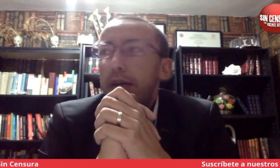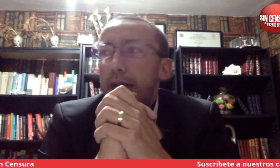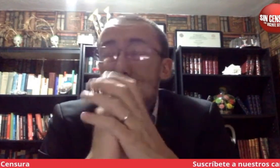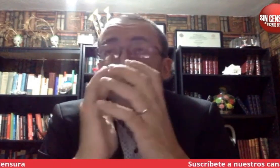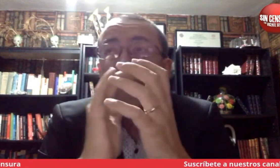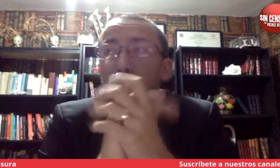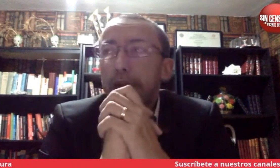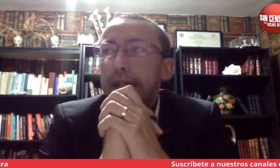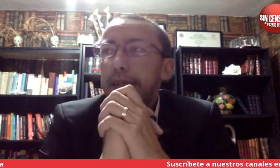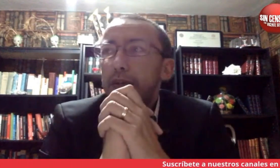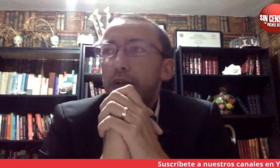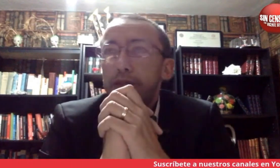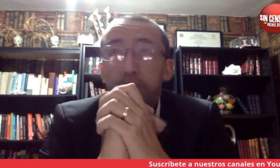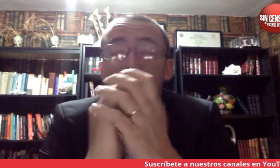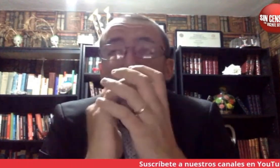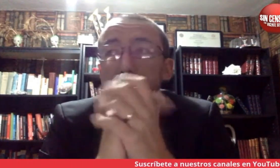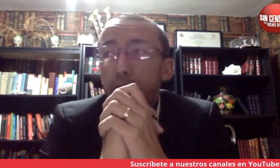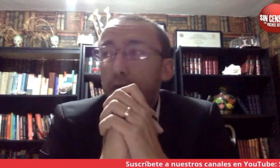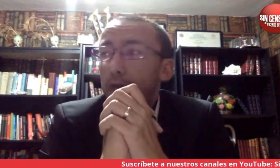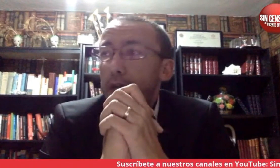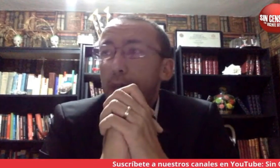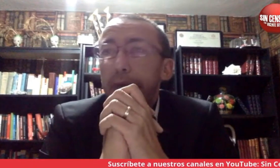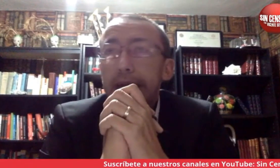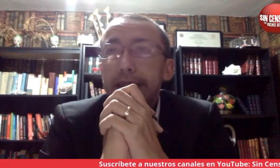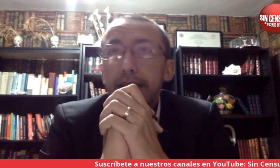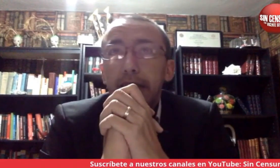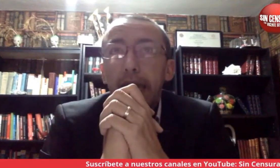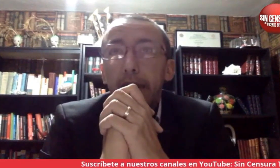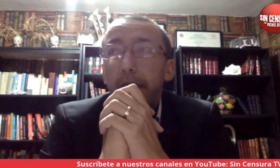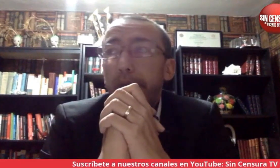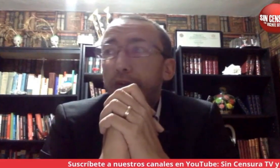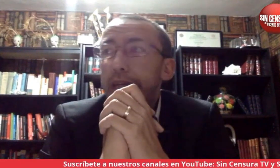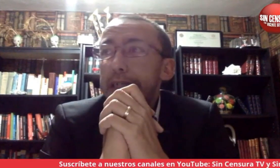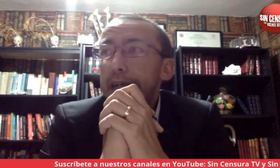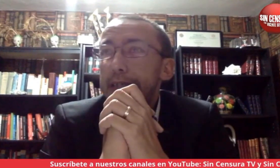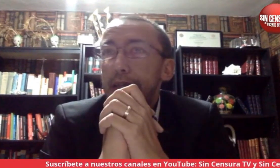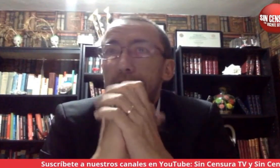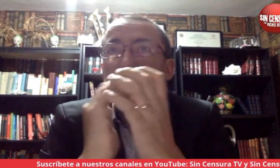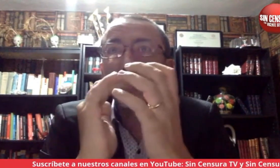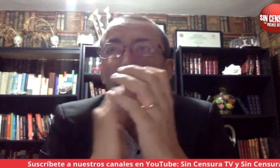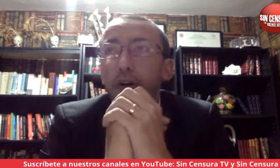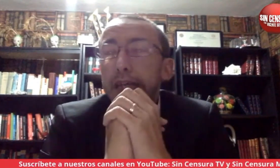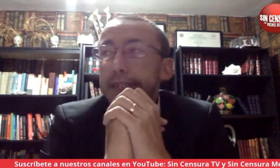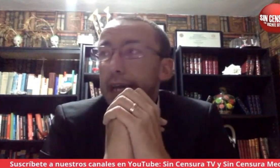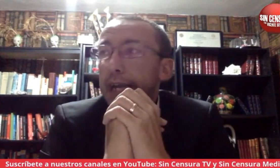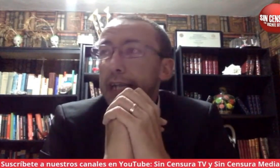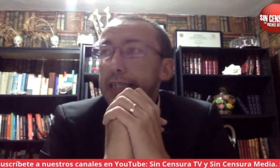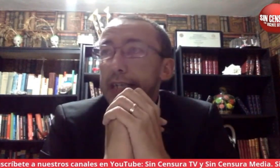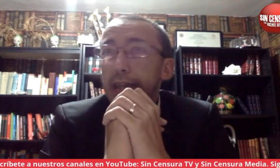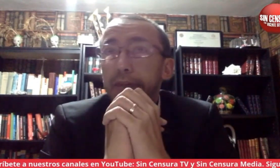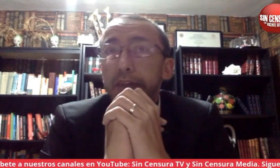juicio hasta de valores sobre su propio gobierno. ¿Quién más que periodistas,